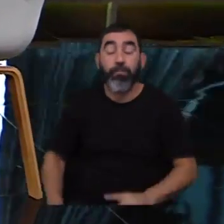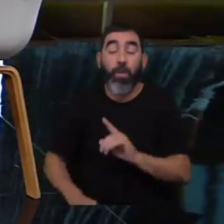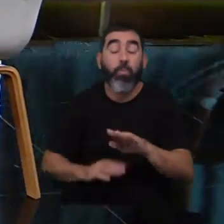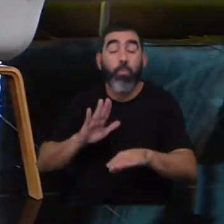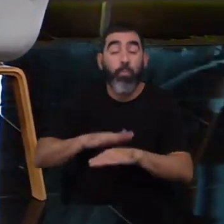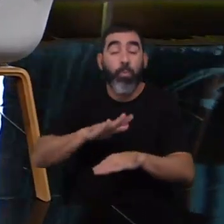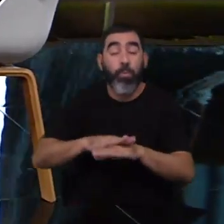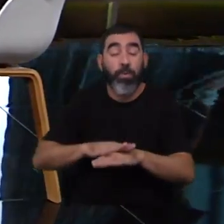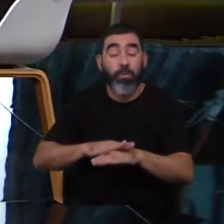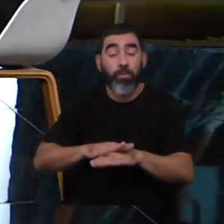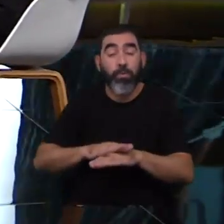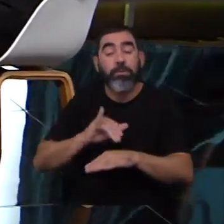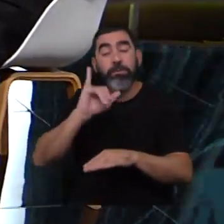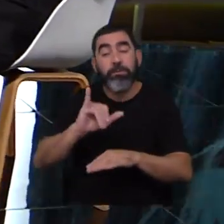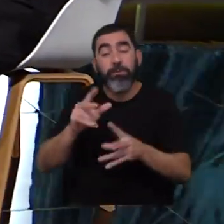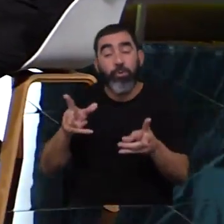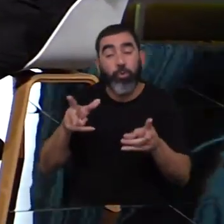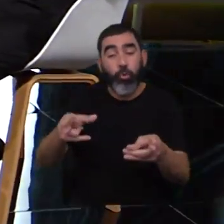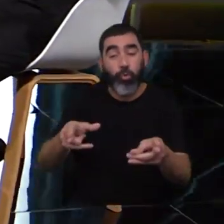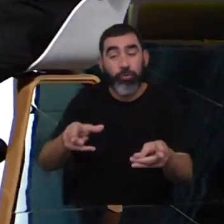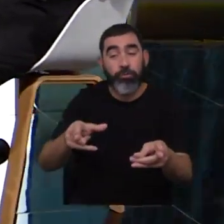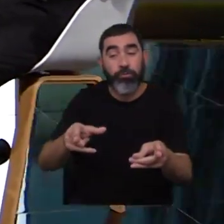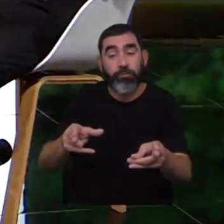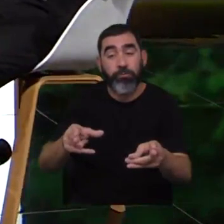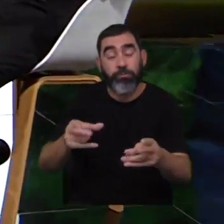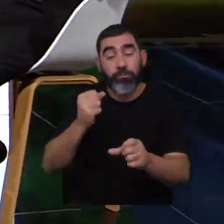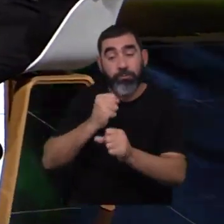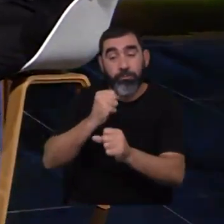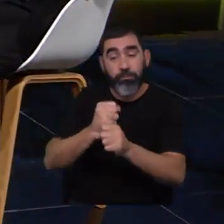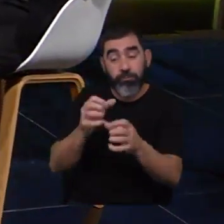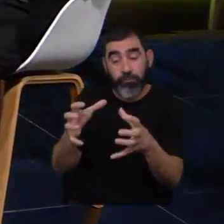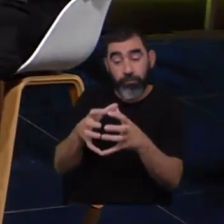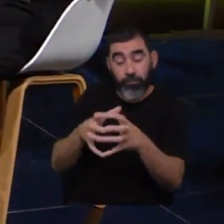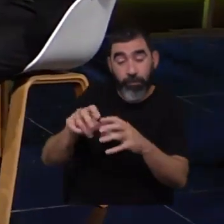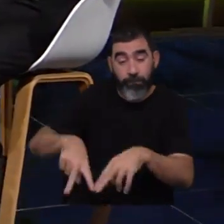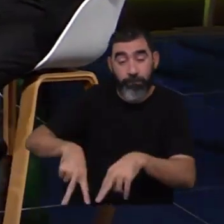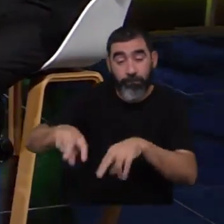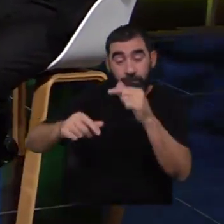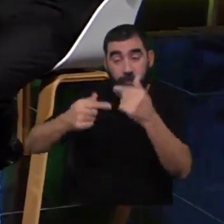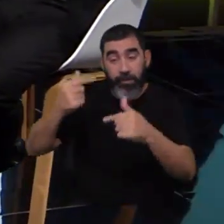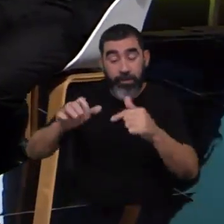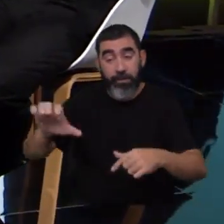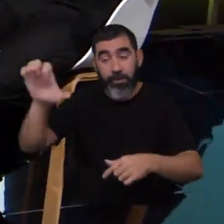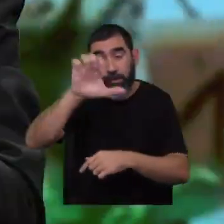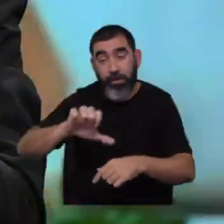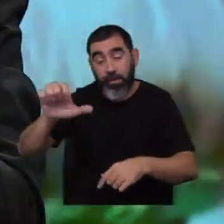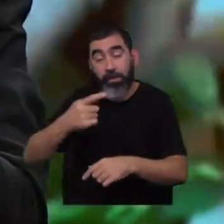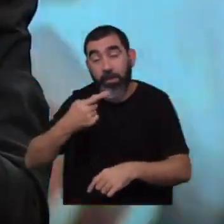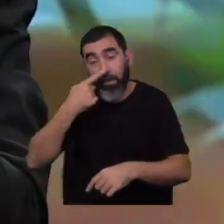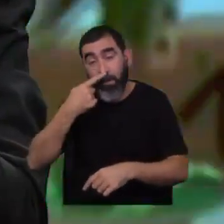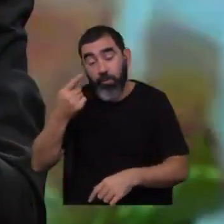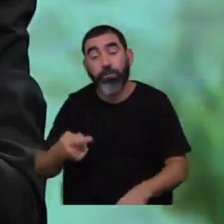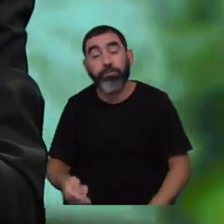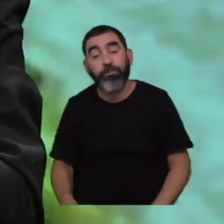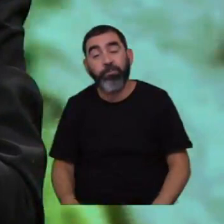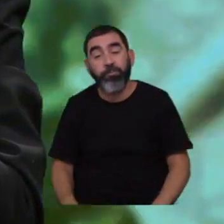no recuerdo la fecha, en algún momento sí se corta, como para poder empezar a trabajar con ese grupo de investigadores y de empresas que están interesados a participar del